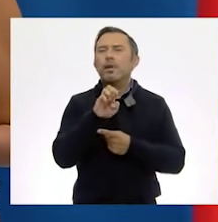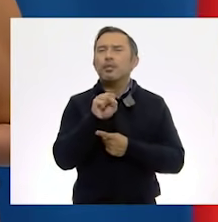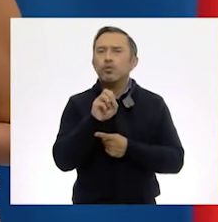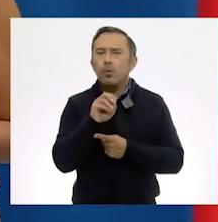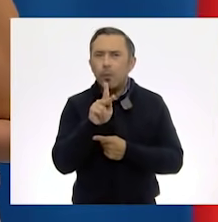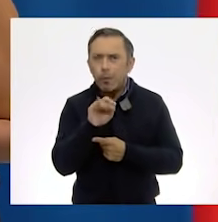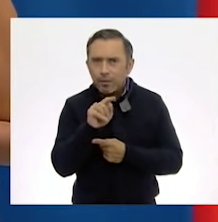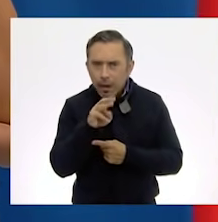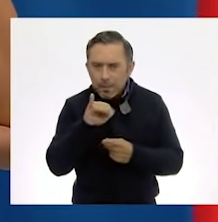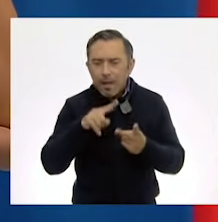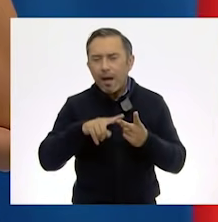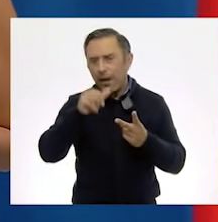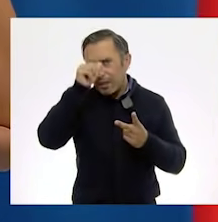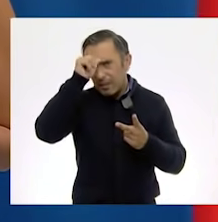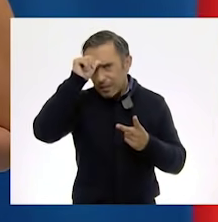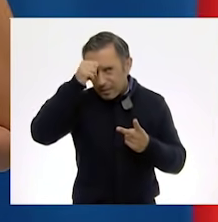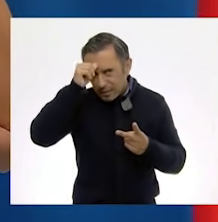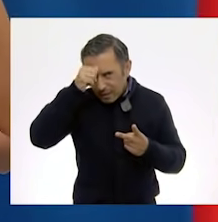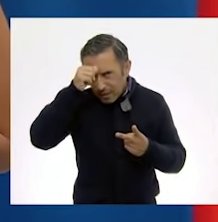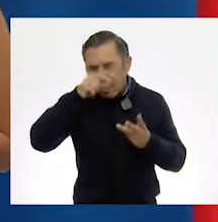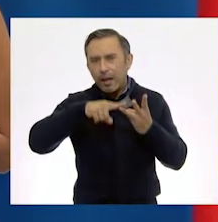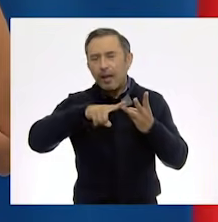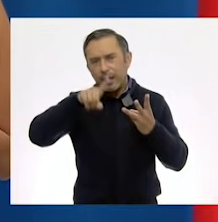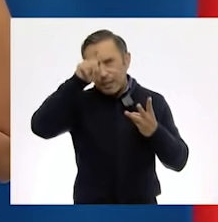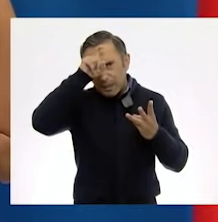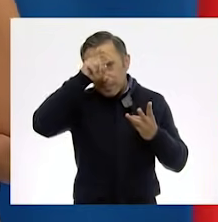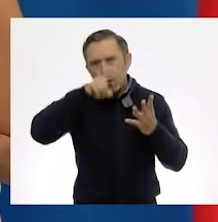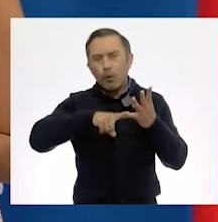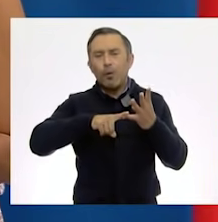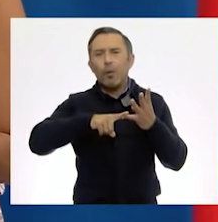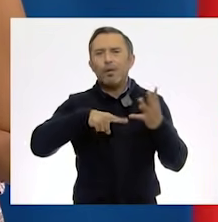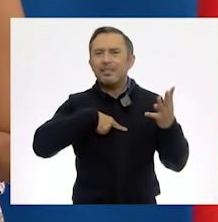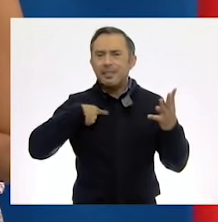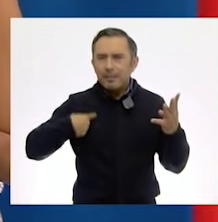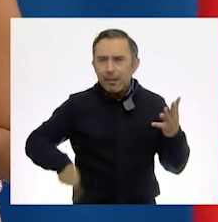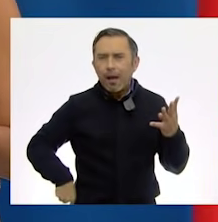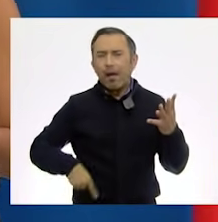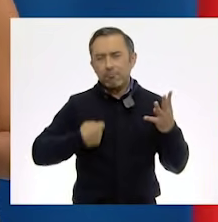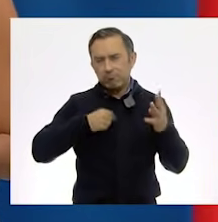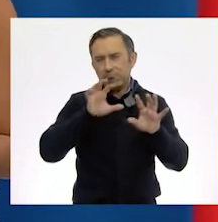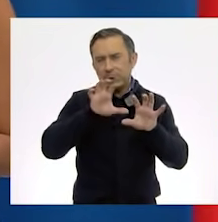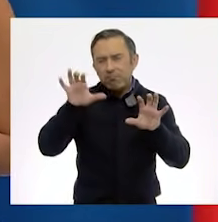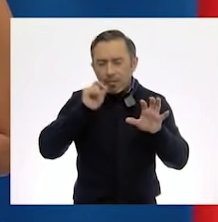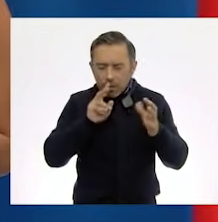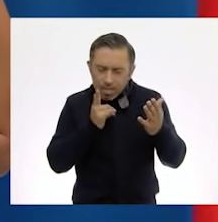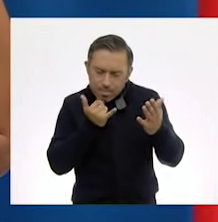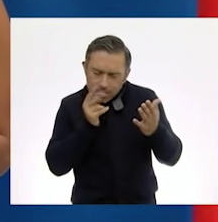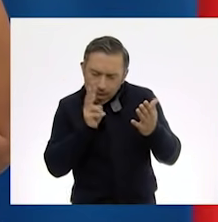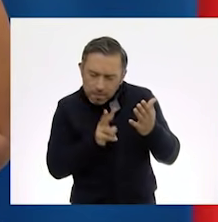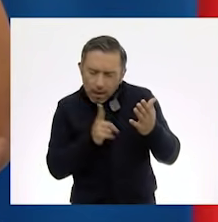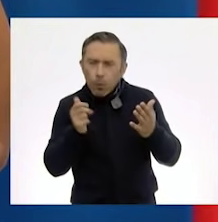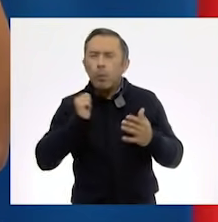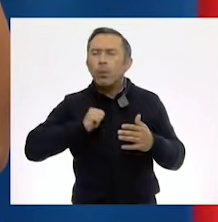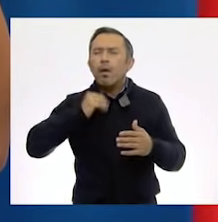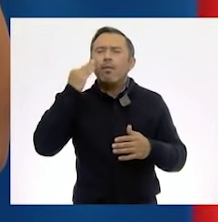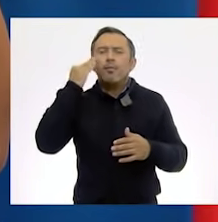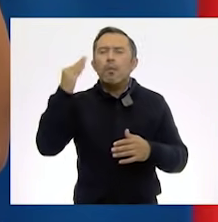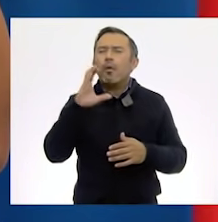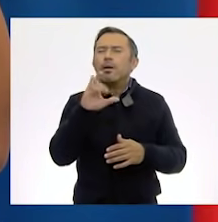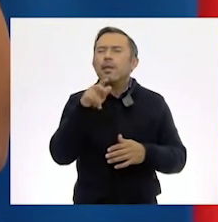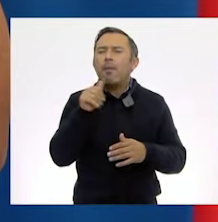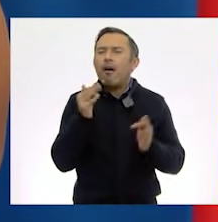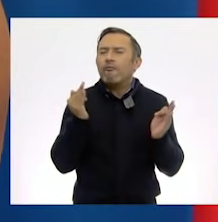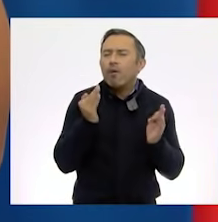India, Egipto, China, cómo eran el clima, cómo eran las condiciones, y se imaginen un